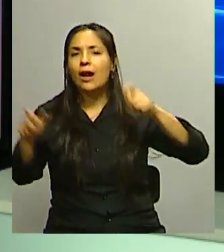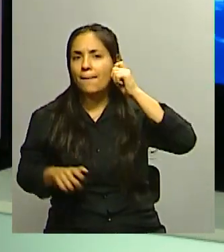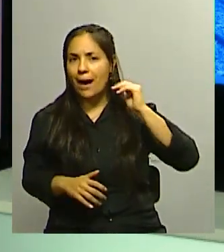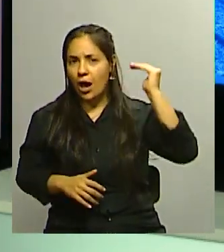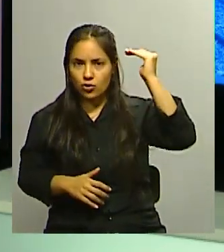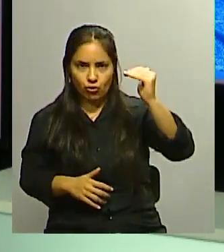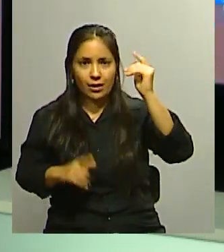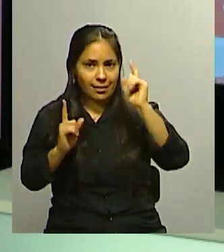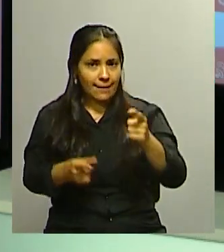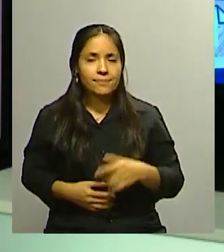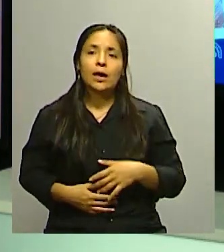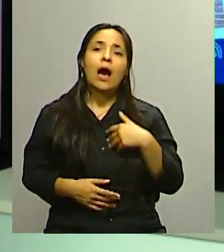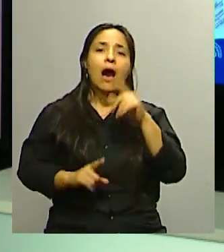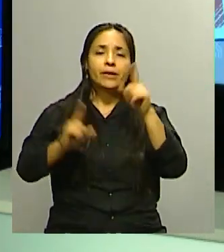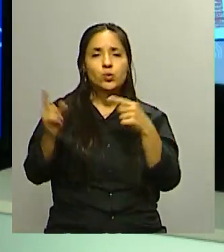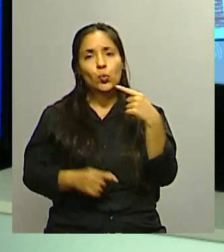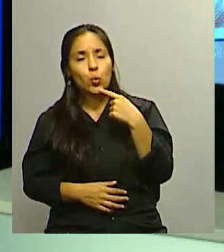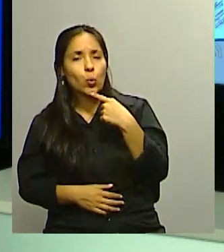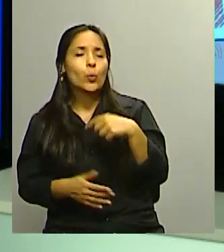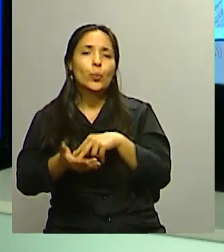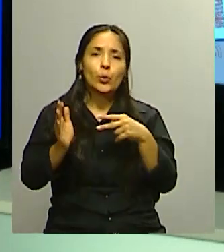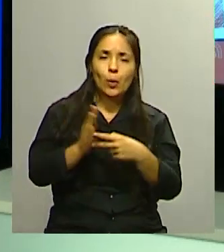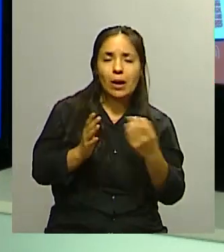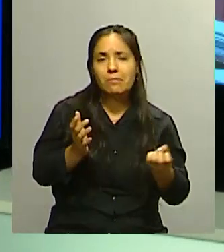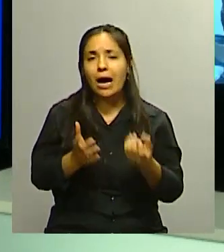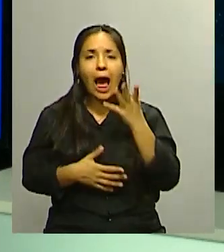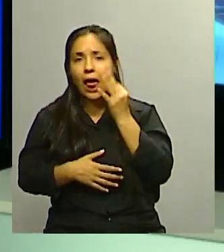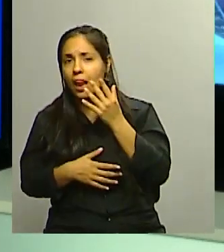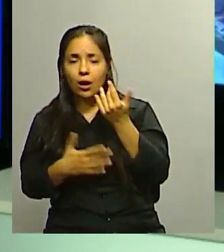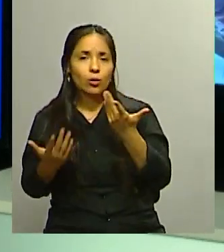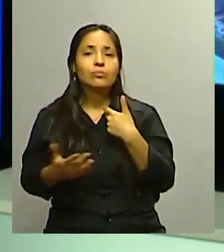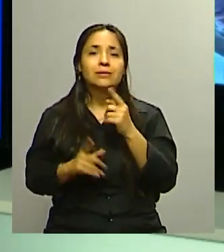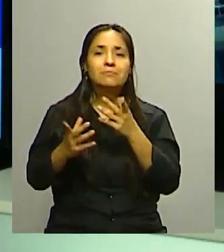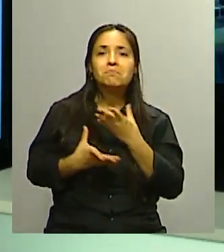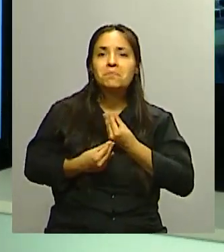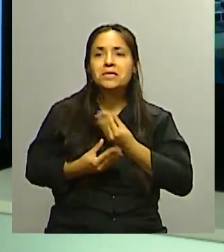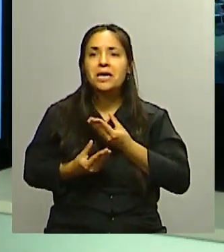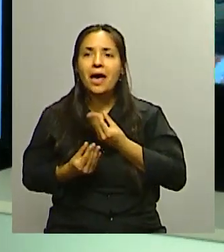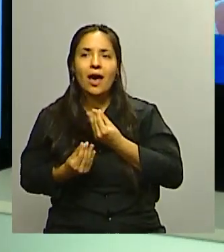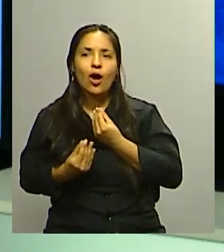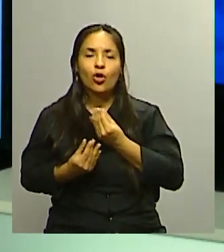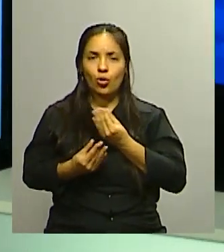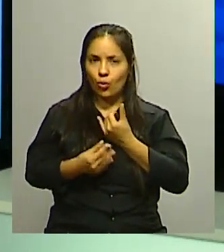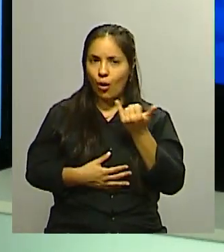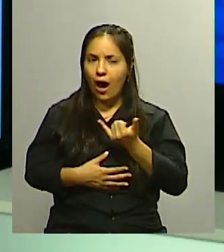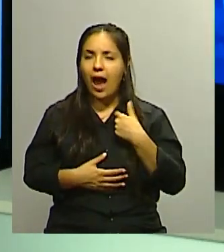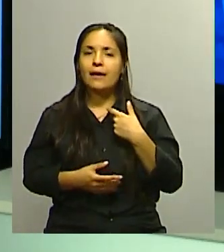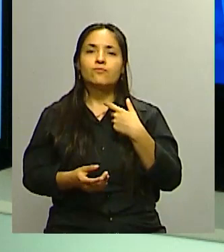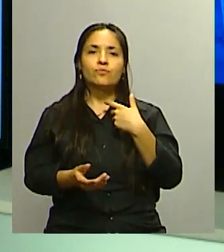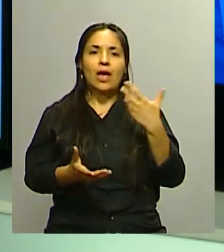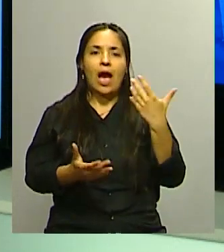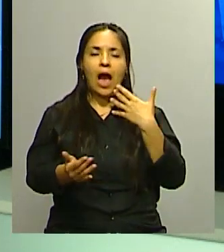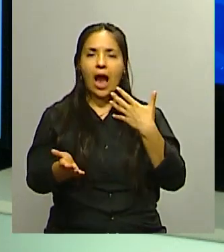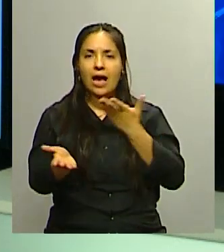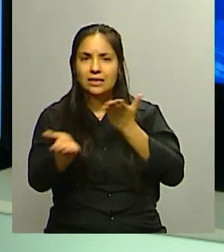tal vez cierto inconveniente, algún problema les surge y tienen hasta temor a veces de ir a recibir asesoramiento, se